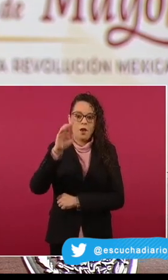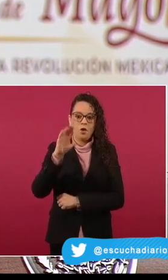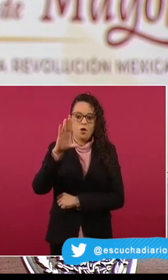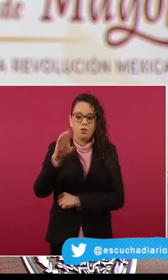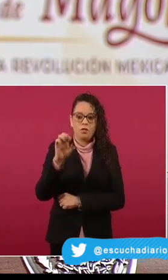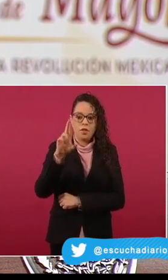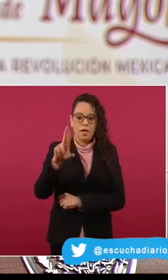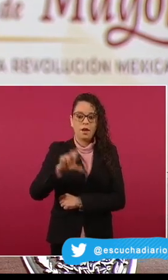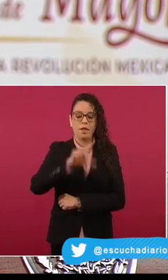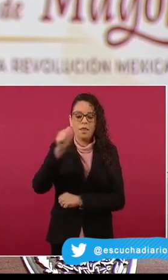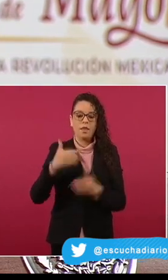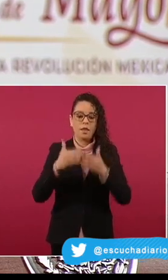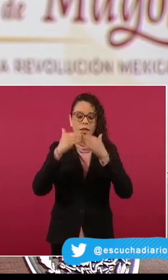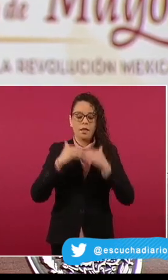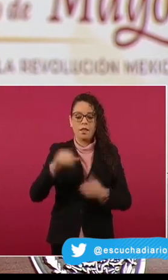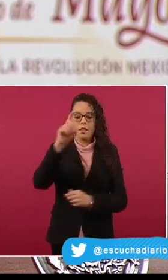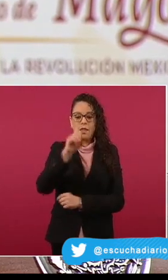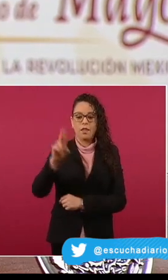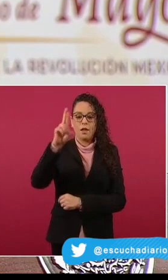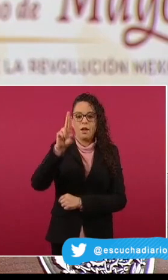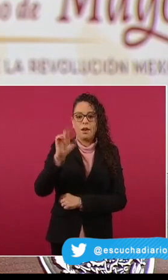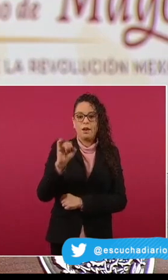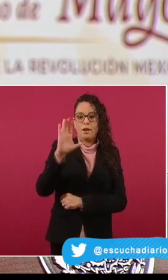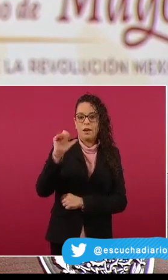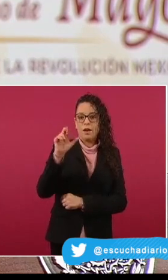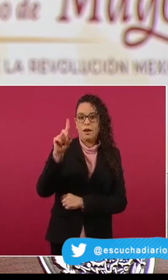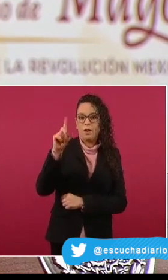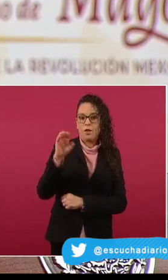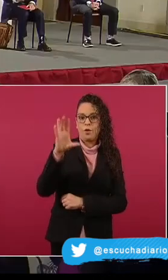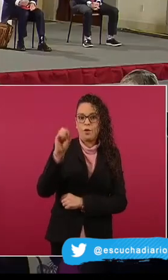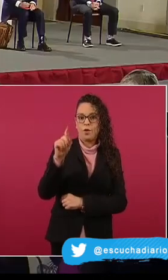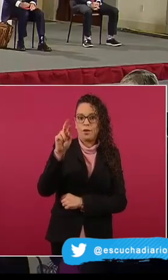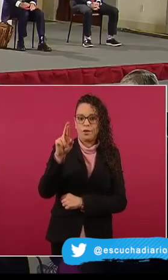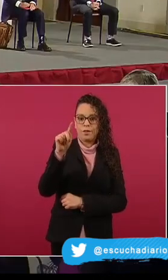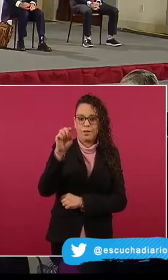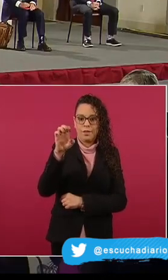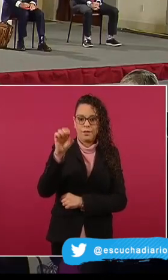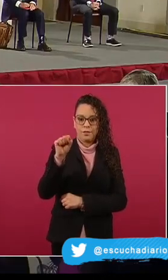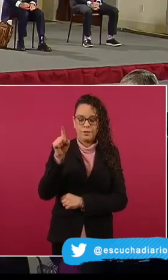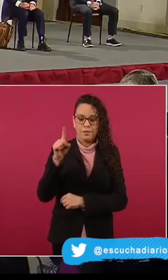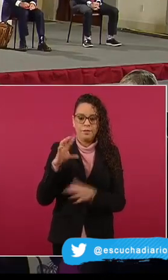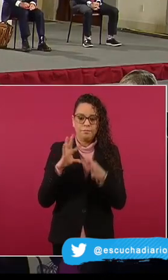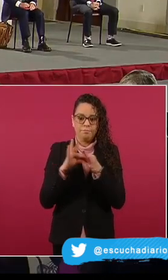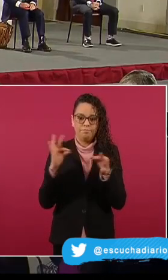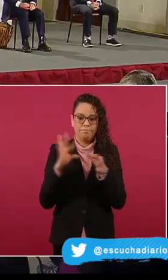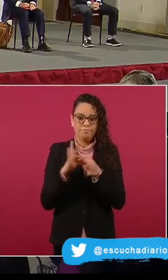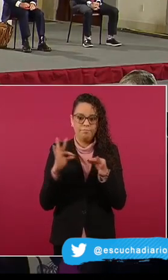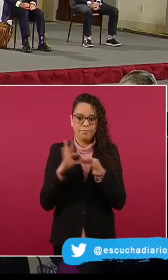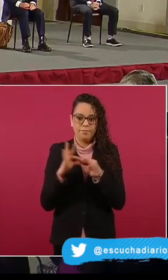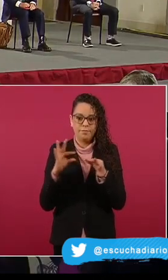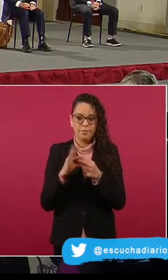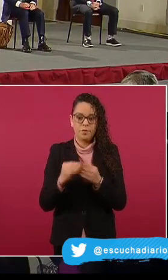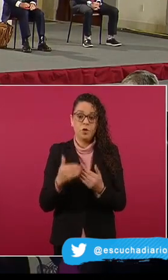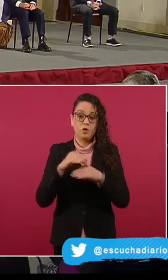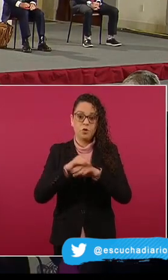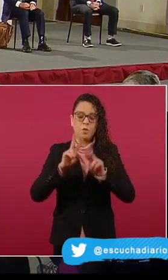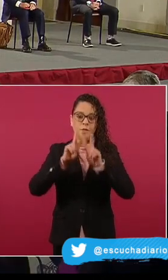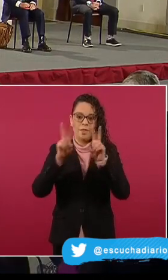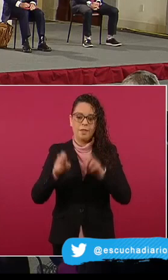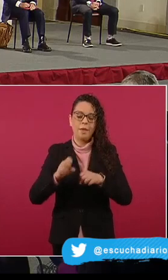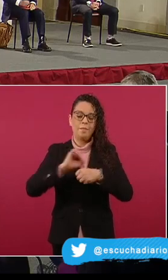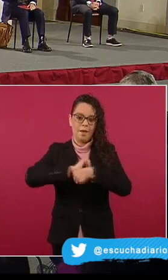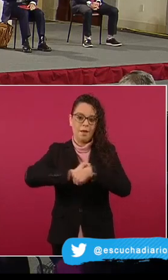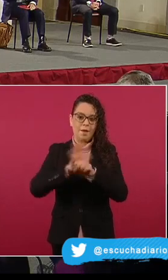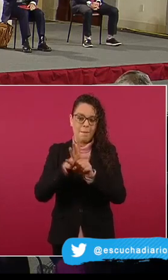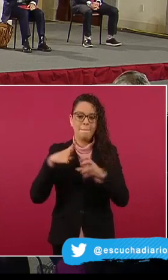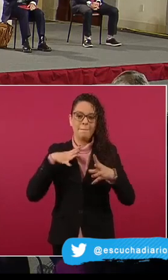casi 600 personas se han registrado en la convocatoria internacional lanzada por el IMSS con la finalidad de contar con médicos especialistas en las